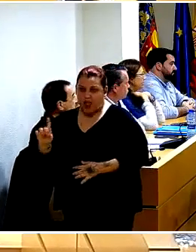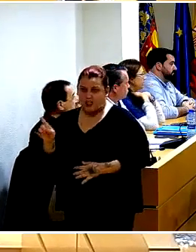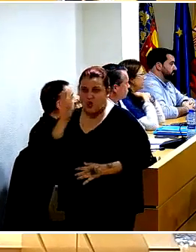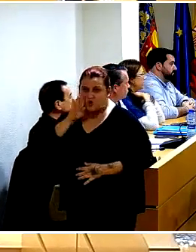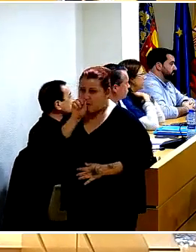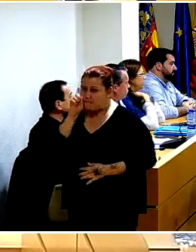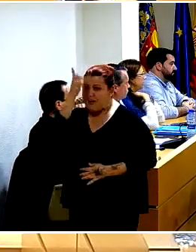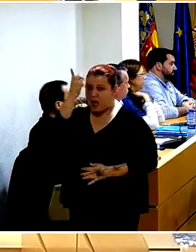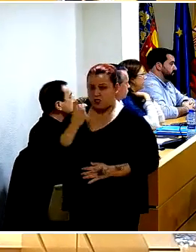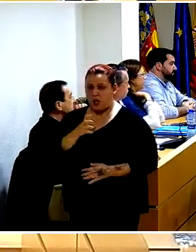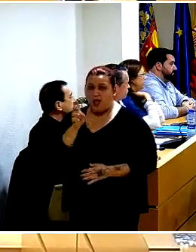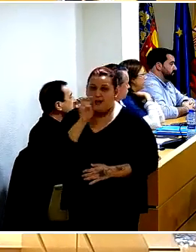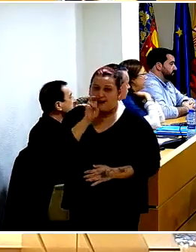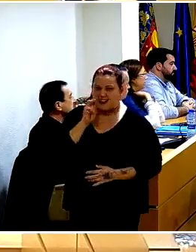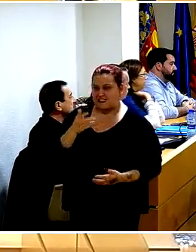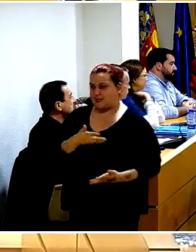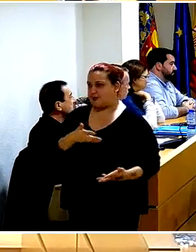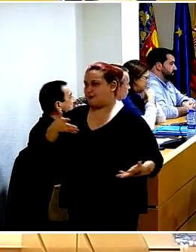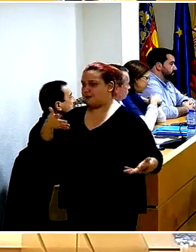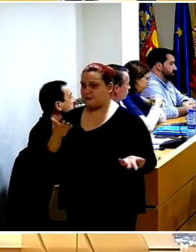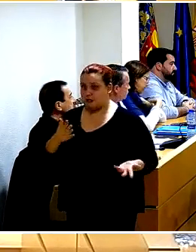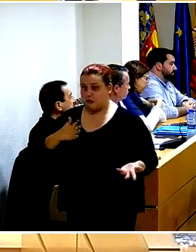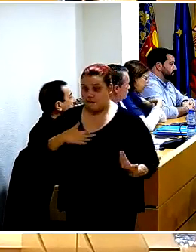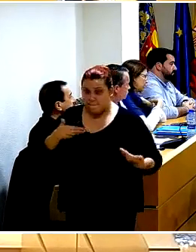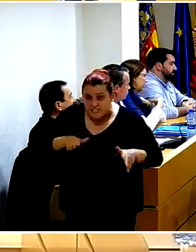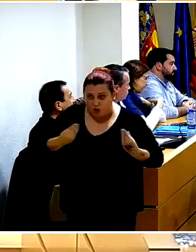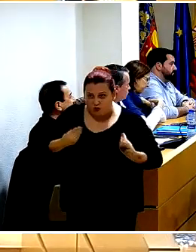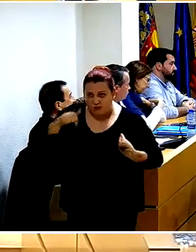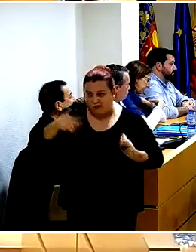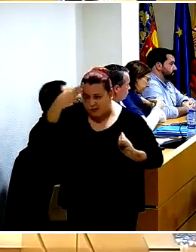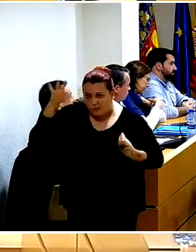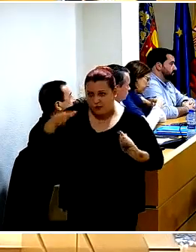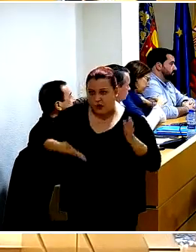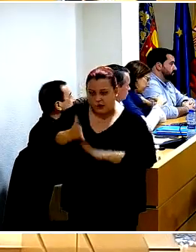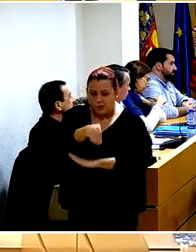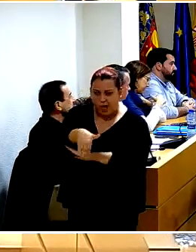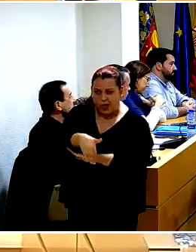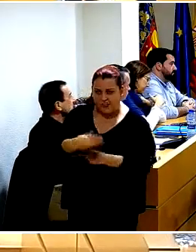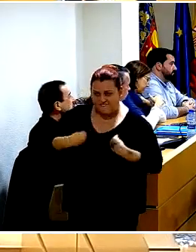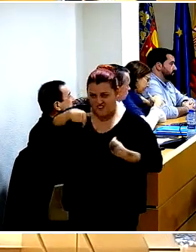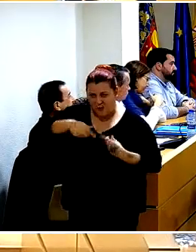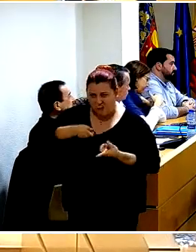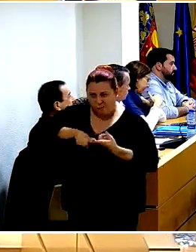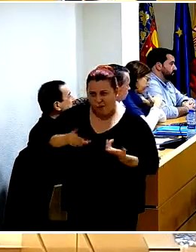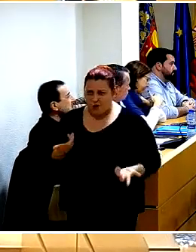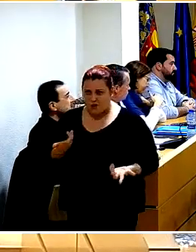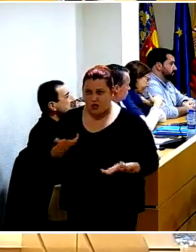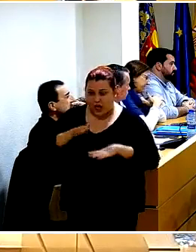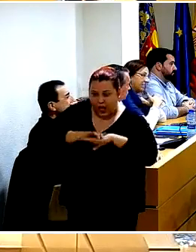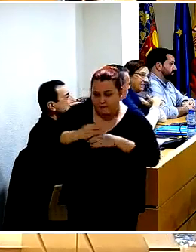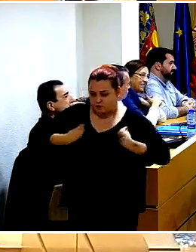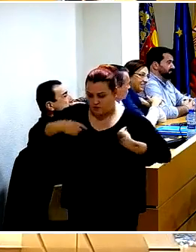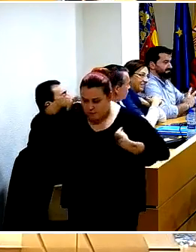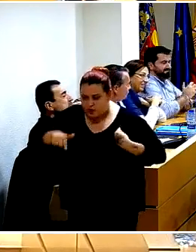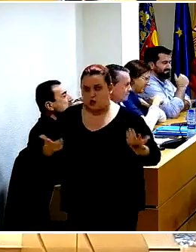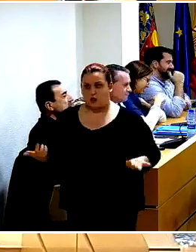eso no lo voy a sacar. Y no es crítica. Oiga, mis hijos viven aquí y yo salgo por la calle y mi mujer vive aquí y yo tengo amigos que vivimos aquí, y